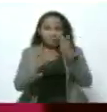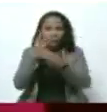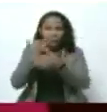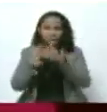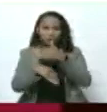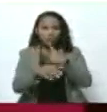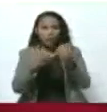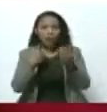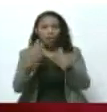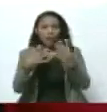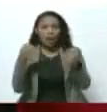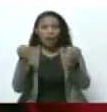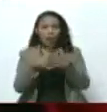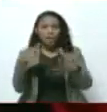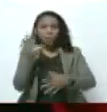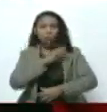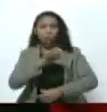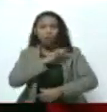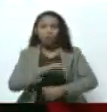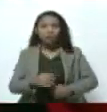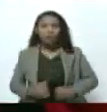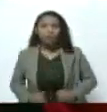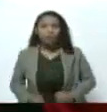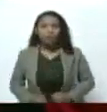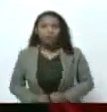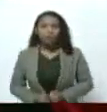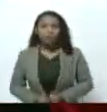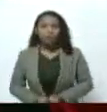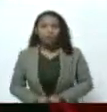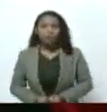a la Feria del Campo Soberano.